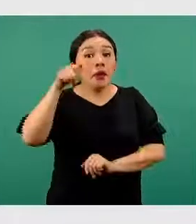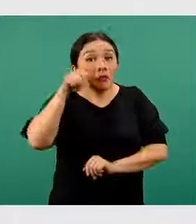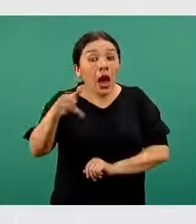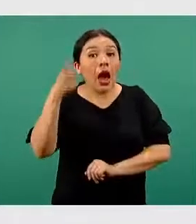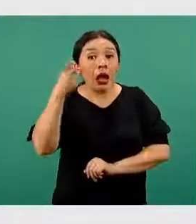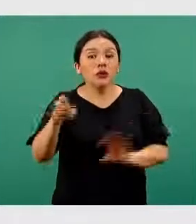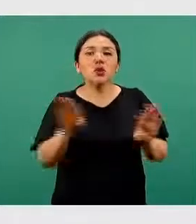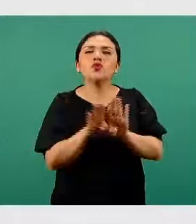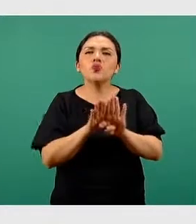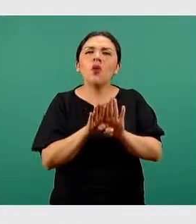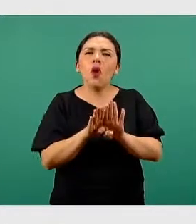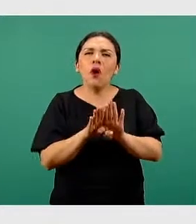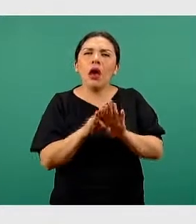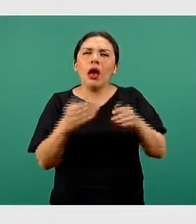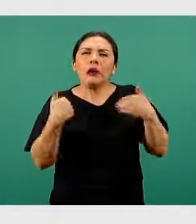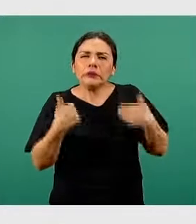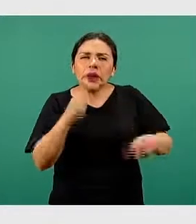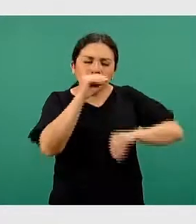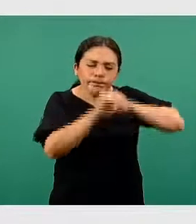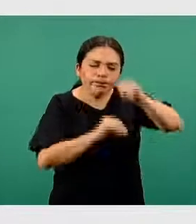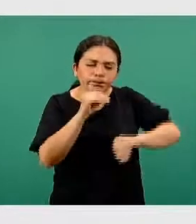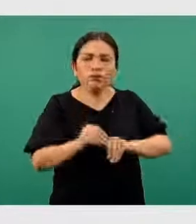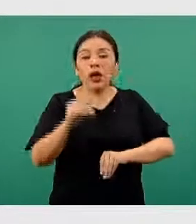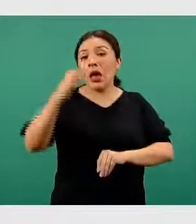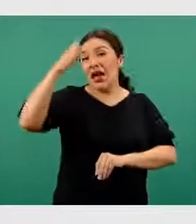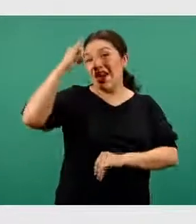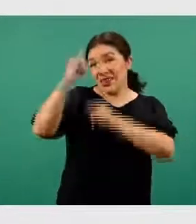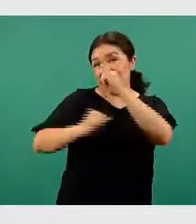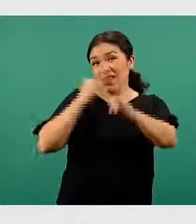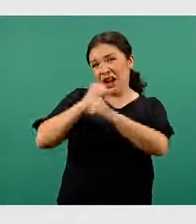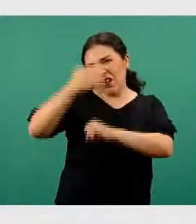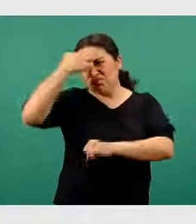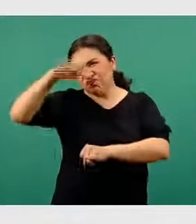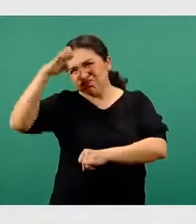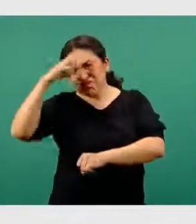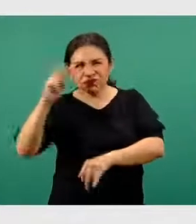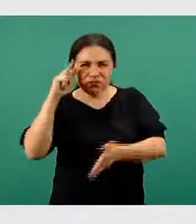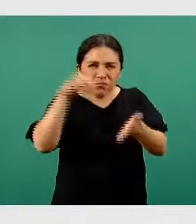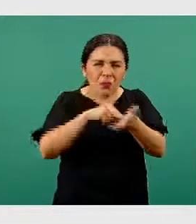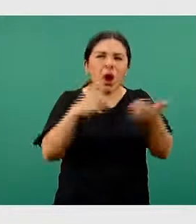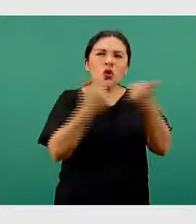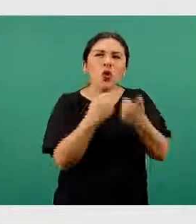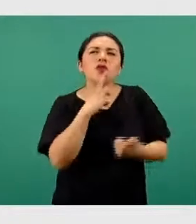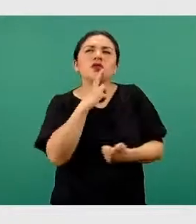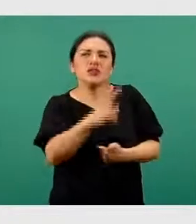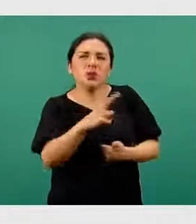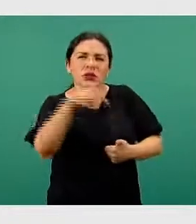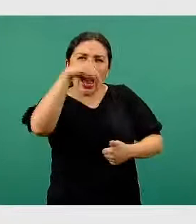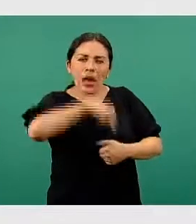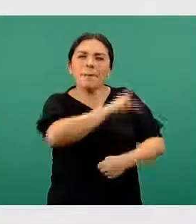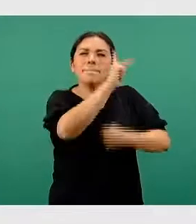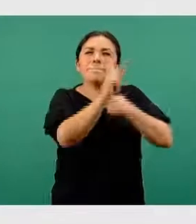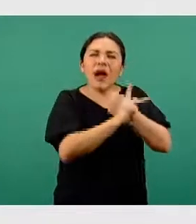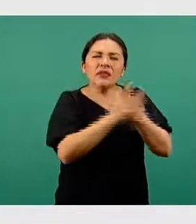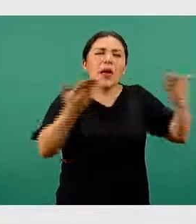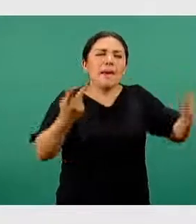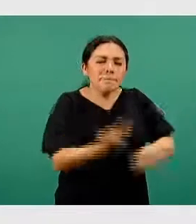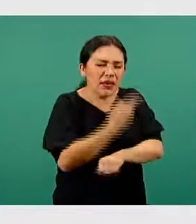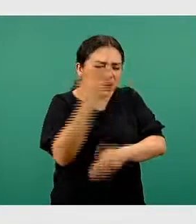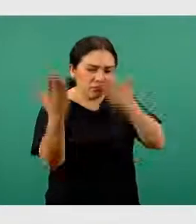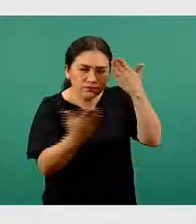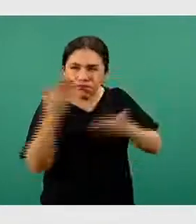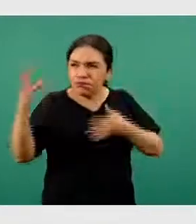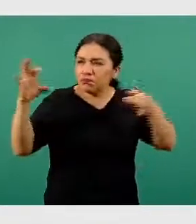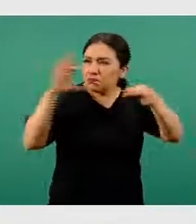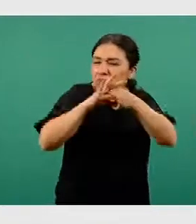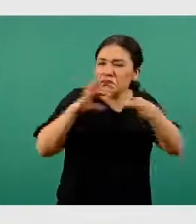en combinación, la evidencia internacional y los resultados epidemiológicos a nivel nacional marcan